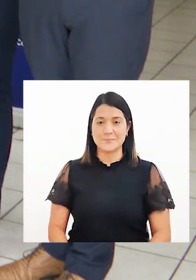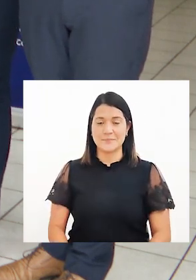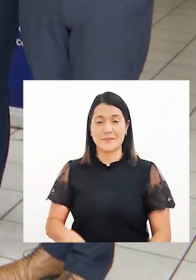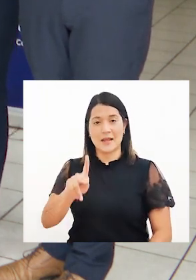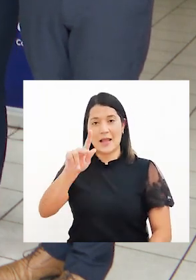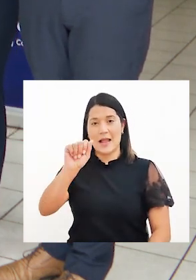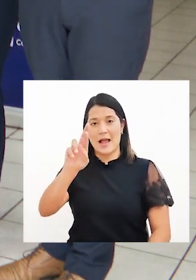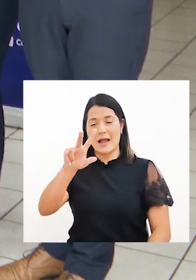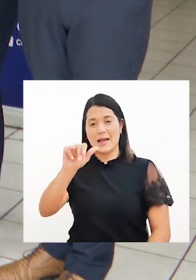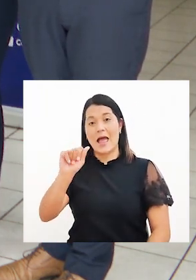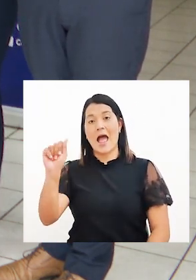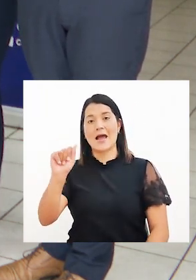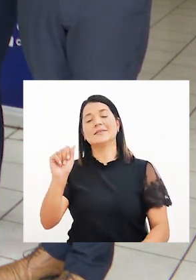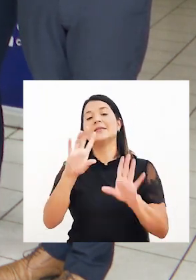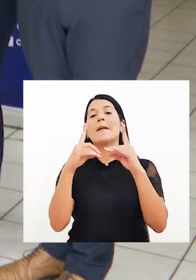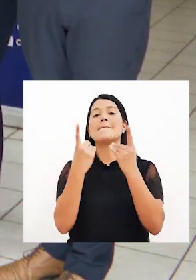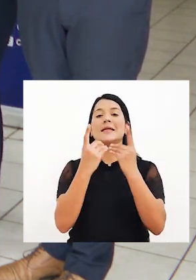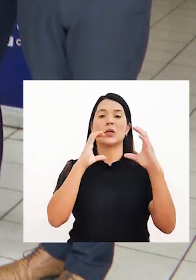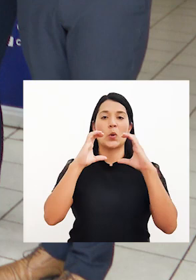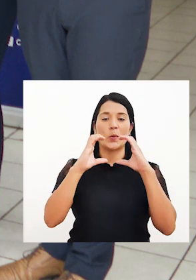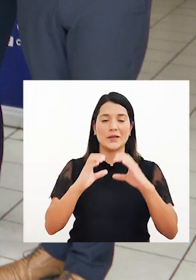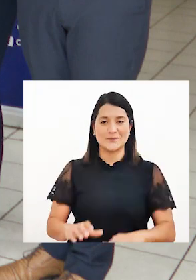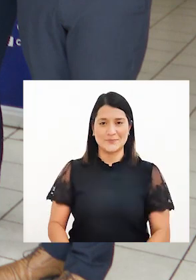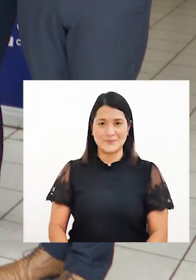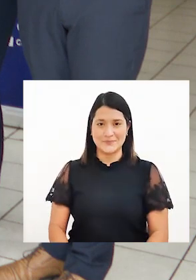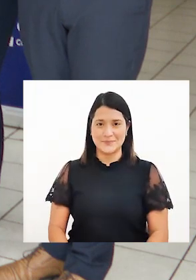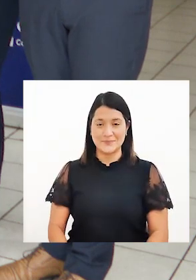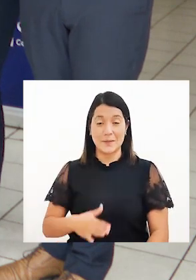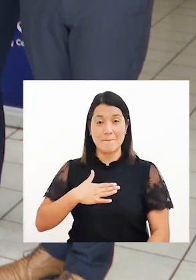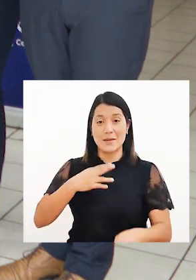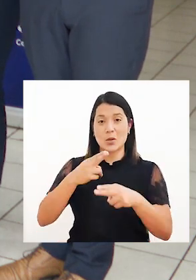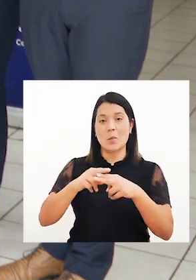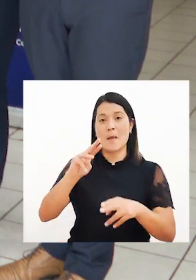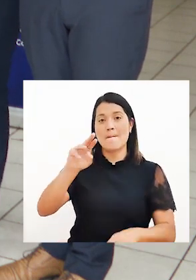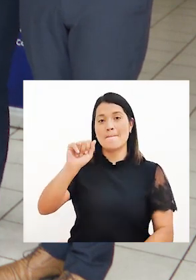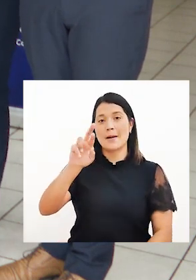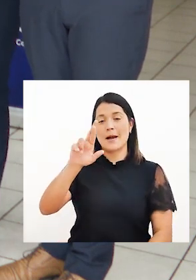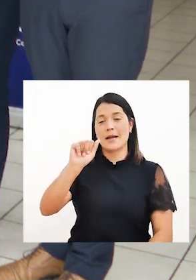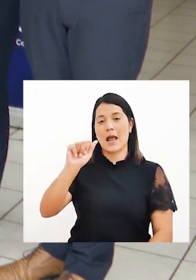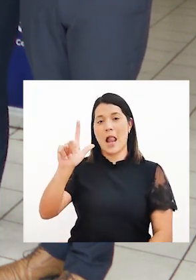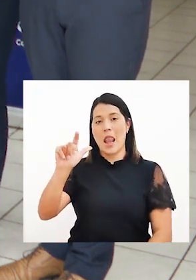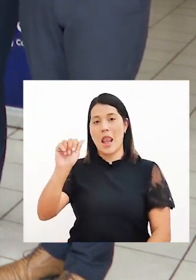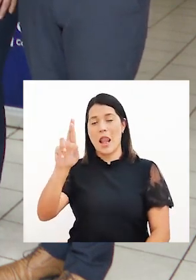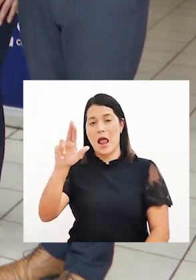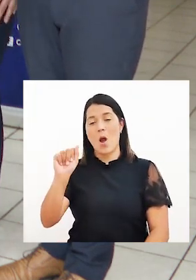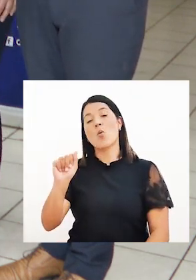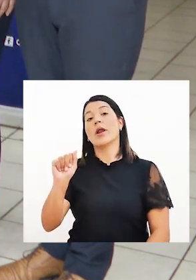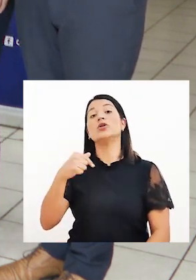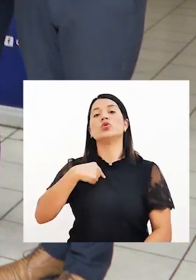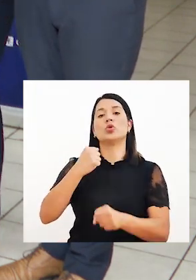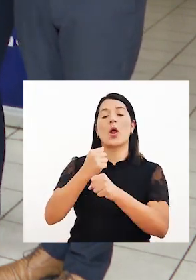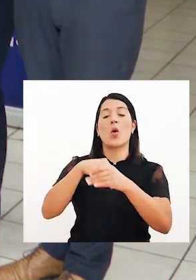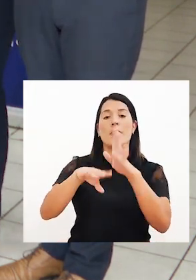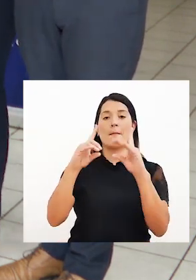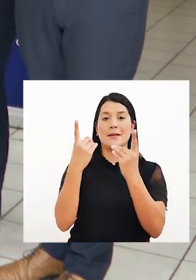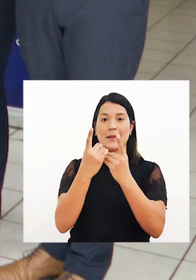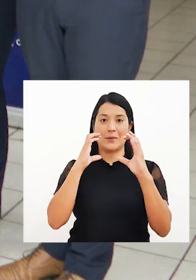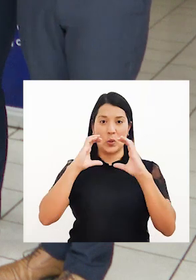Carla Arce, Departamento de Comunicaciones. Mi nombre es María Laura Canisa y trabajo en el Departamento de